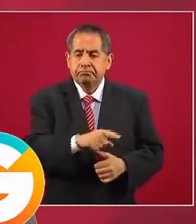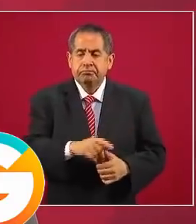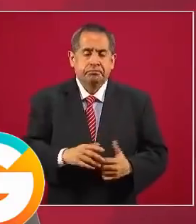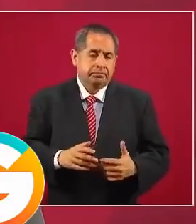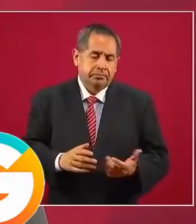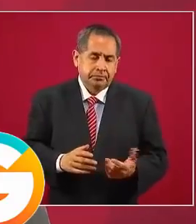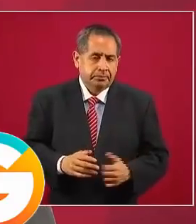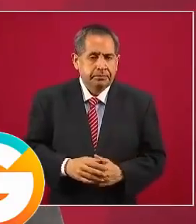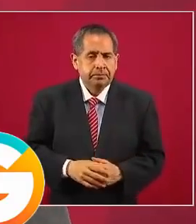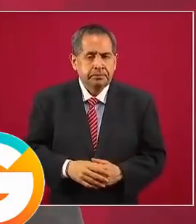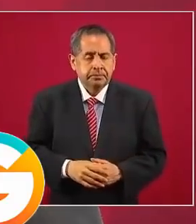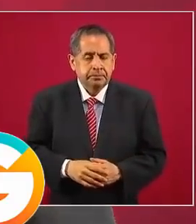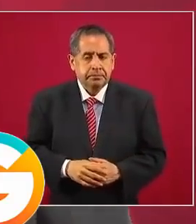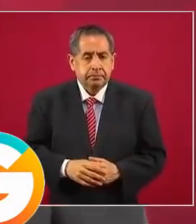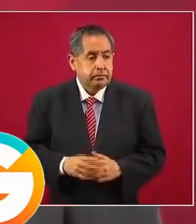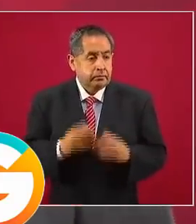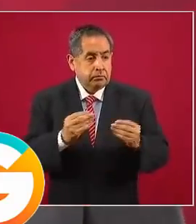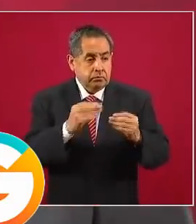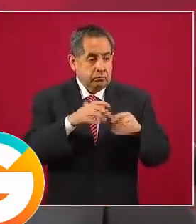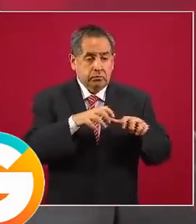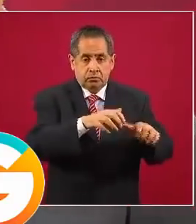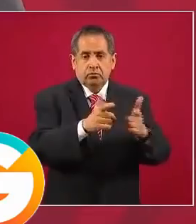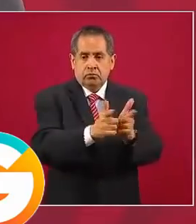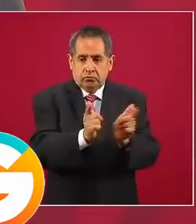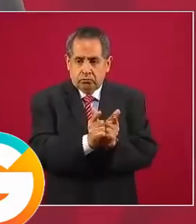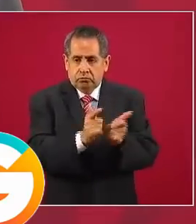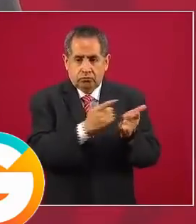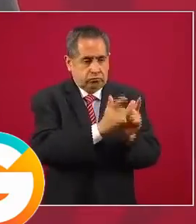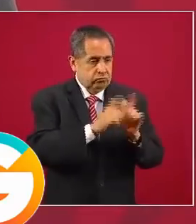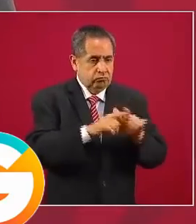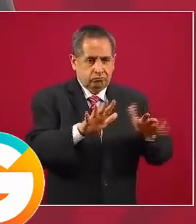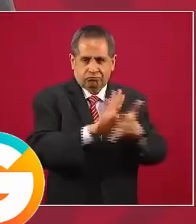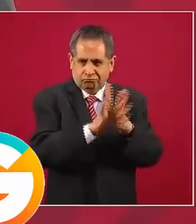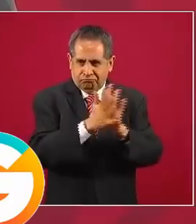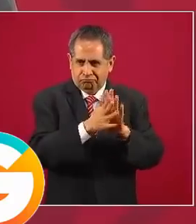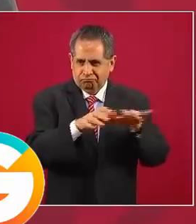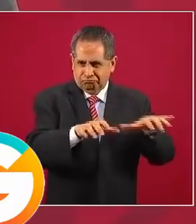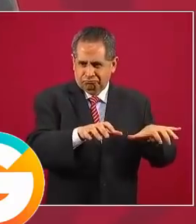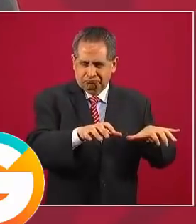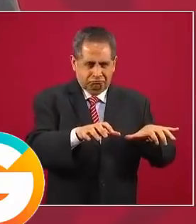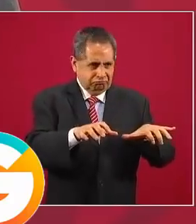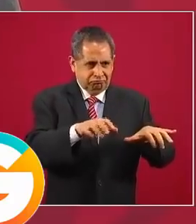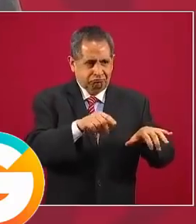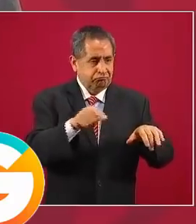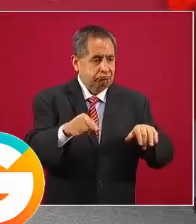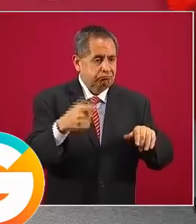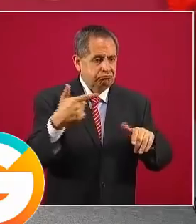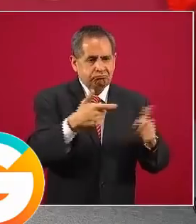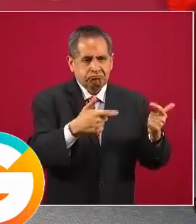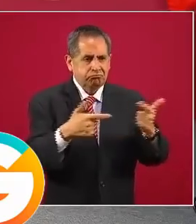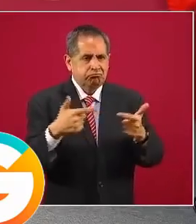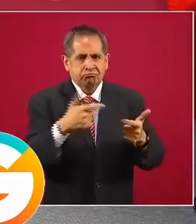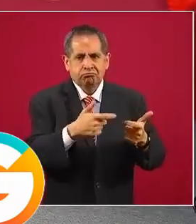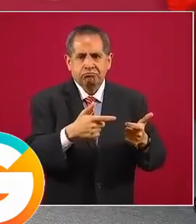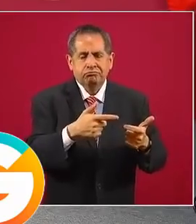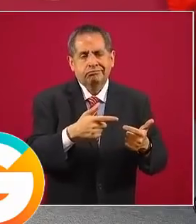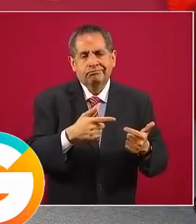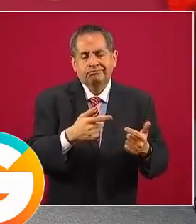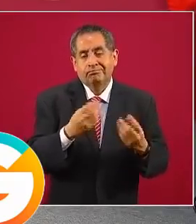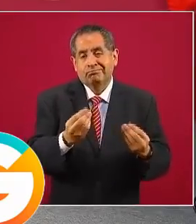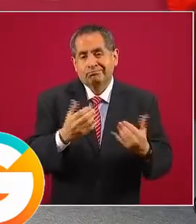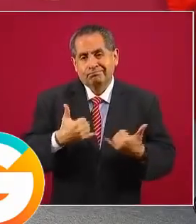Y muchos de estos grupos de la delincuencia están integrados por